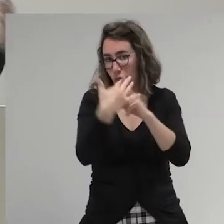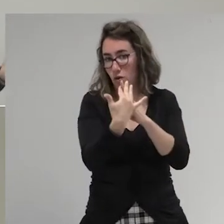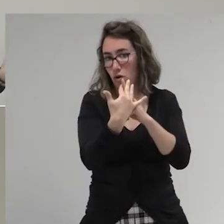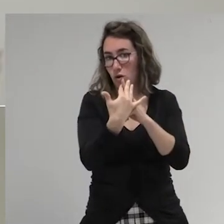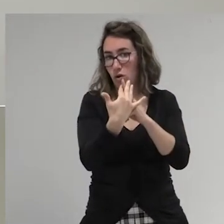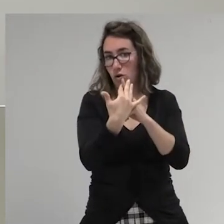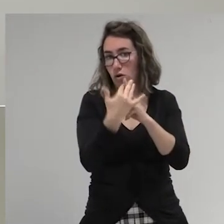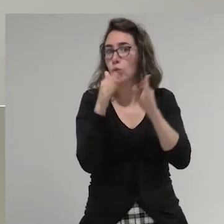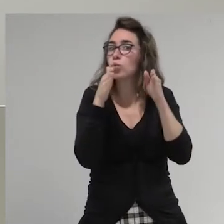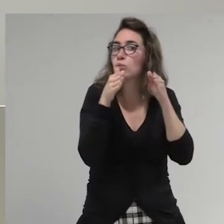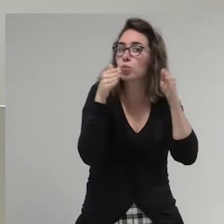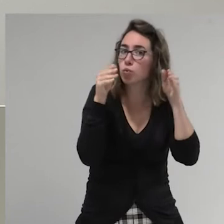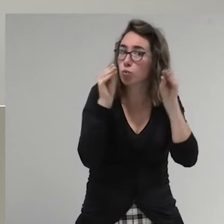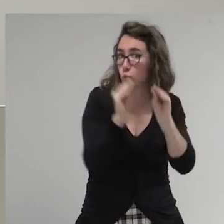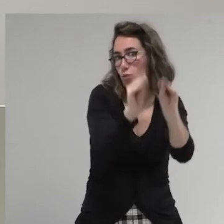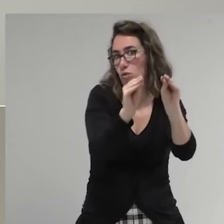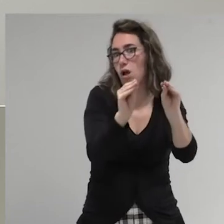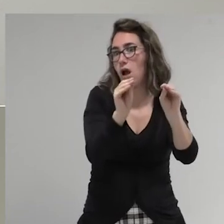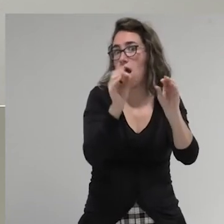que pasa, ¿sabes?